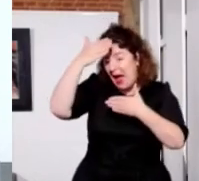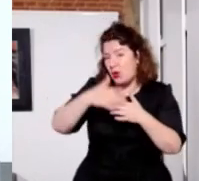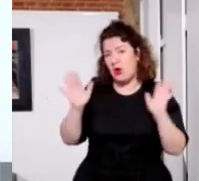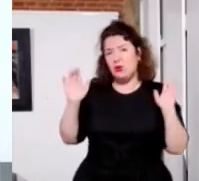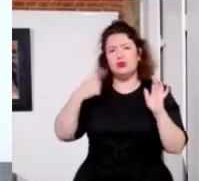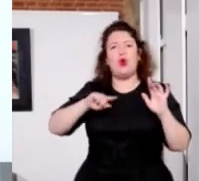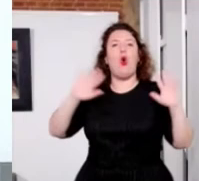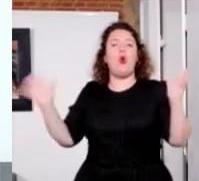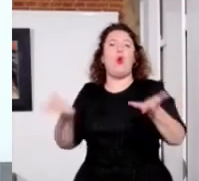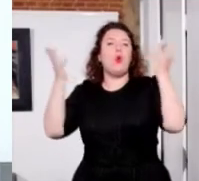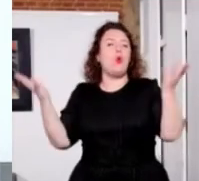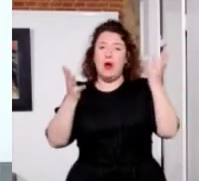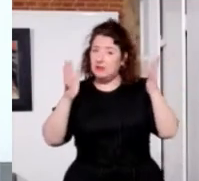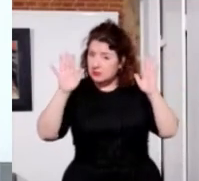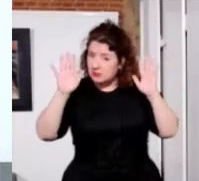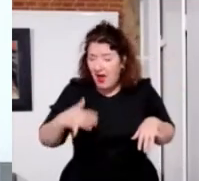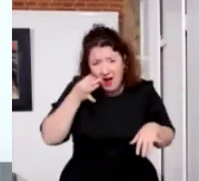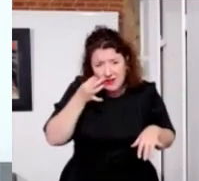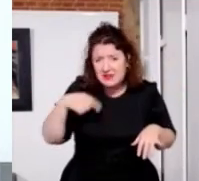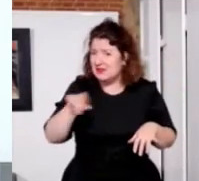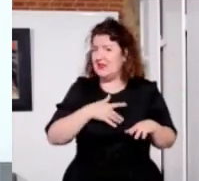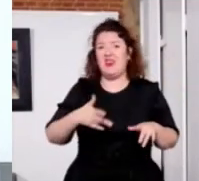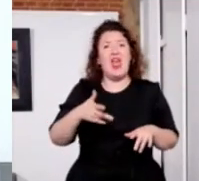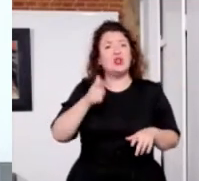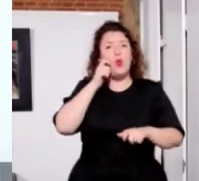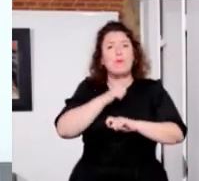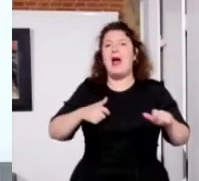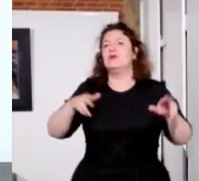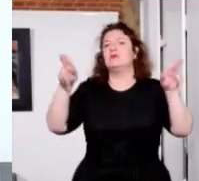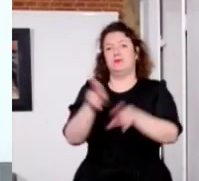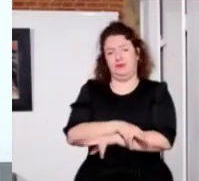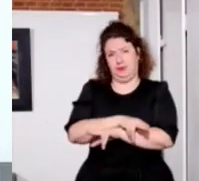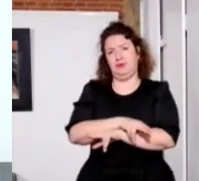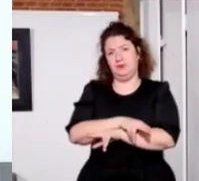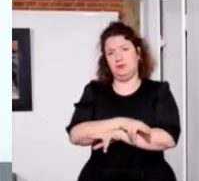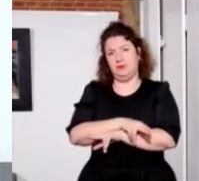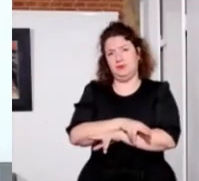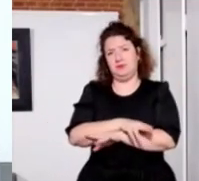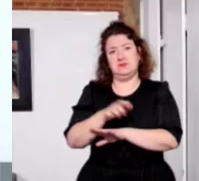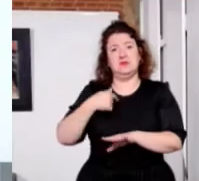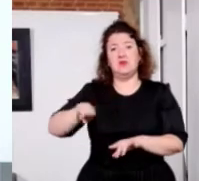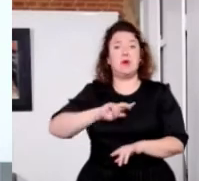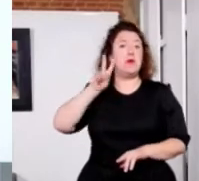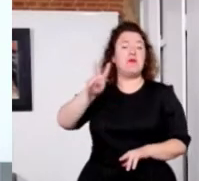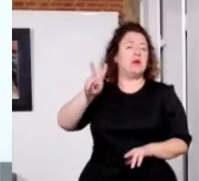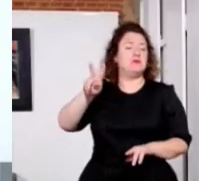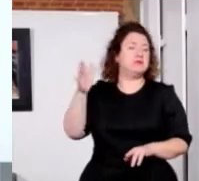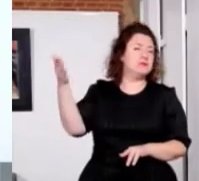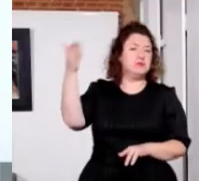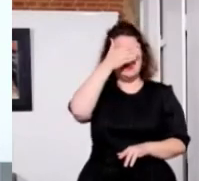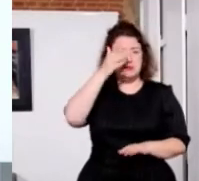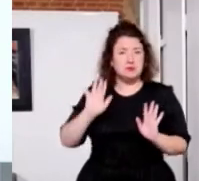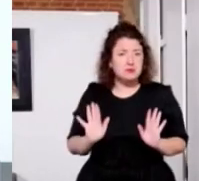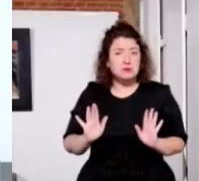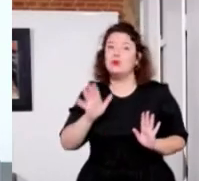alabamos, en definitiva, es una supresión de los derechos humanos, quitándolo de nuestra visibilidad. Por eso es tan importante